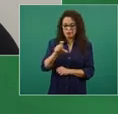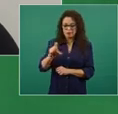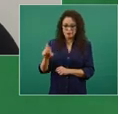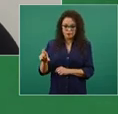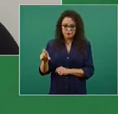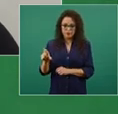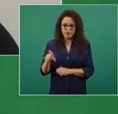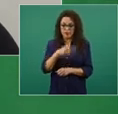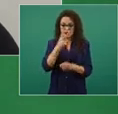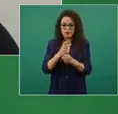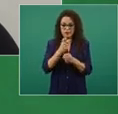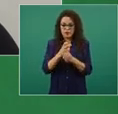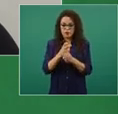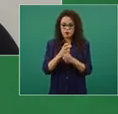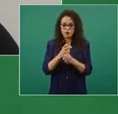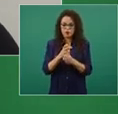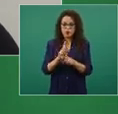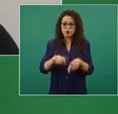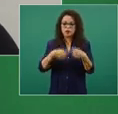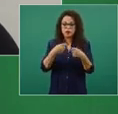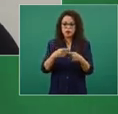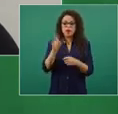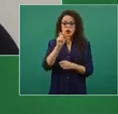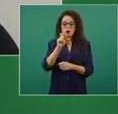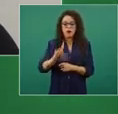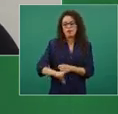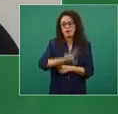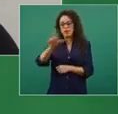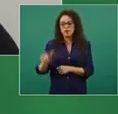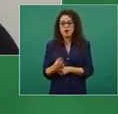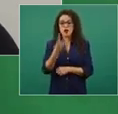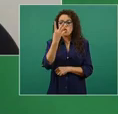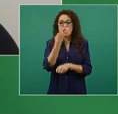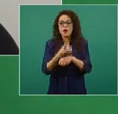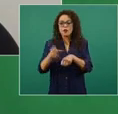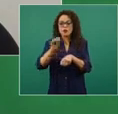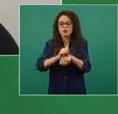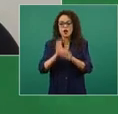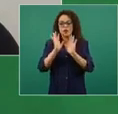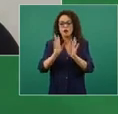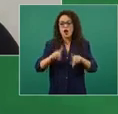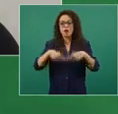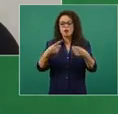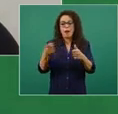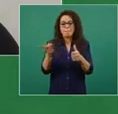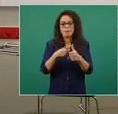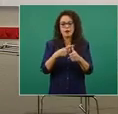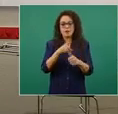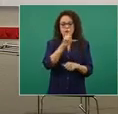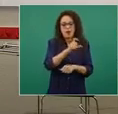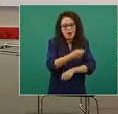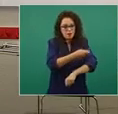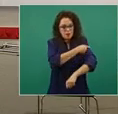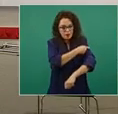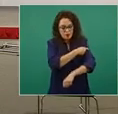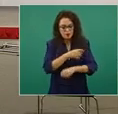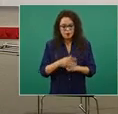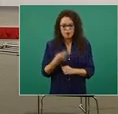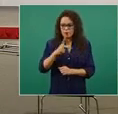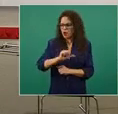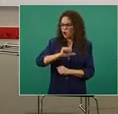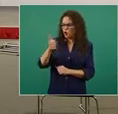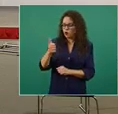dosis se aplica a las 4 semanas de haberse recibido la primera, pero en otras vacunas esto puede